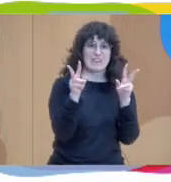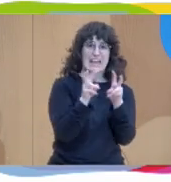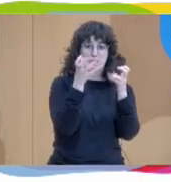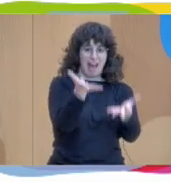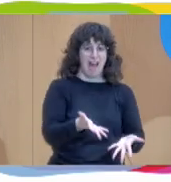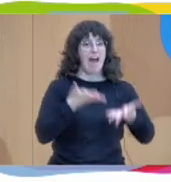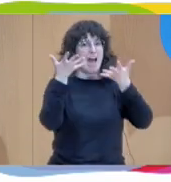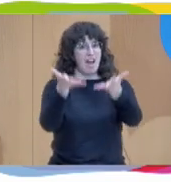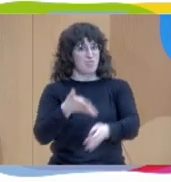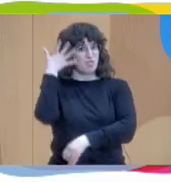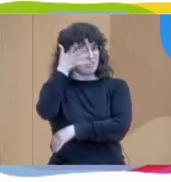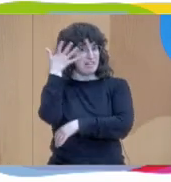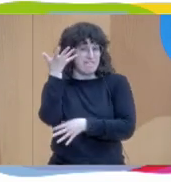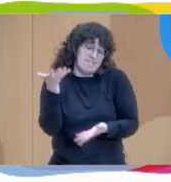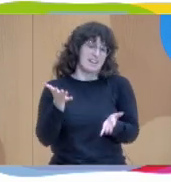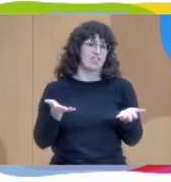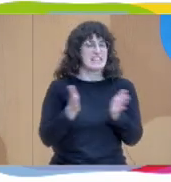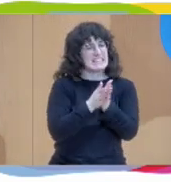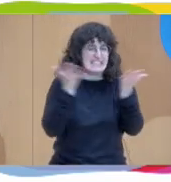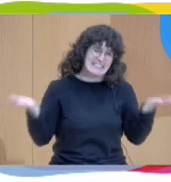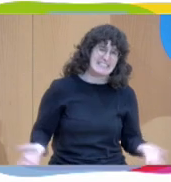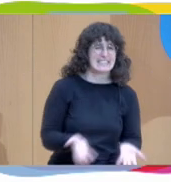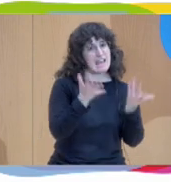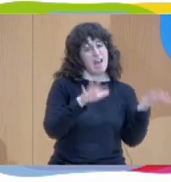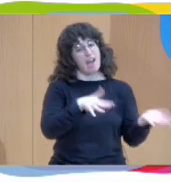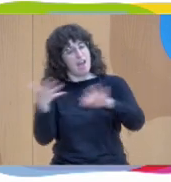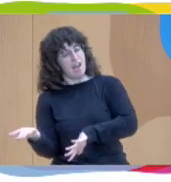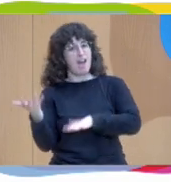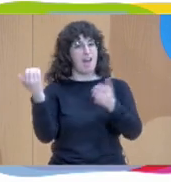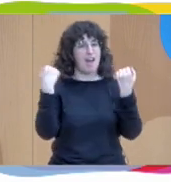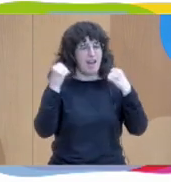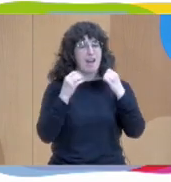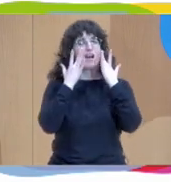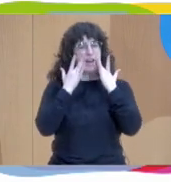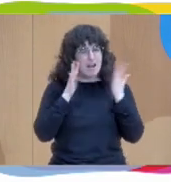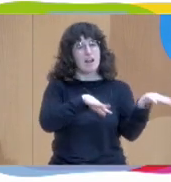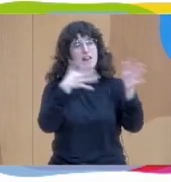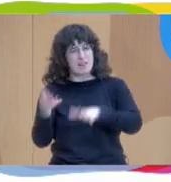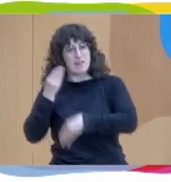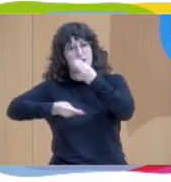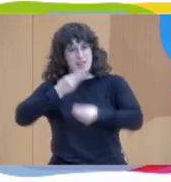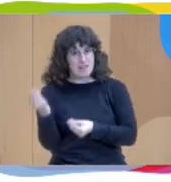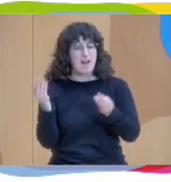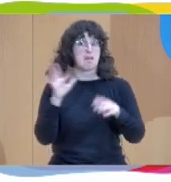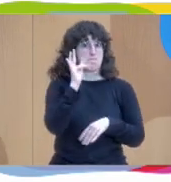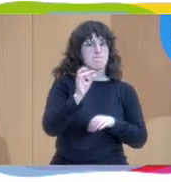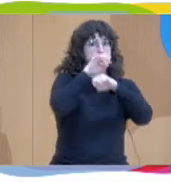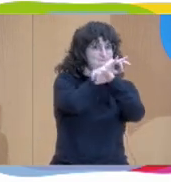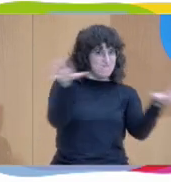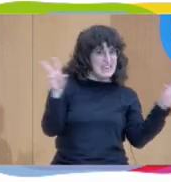animo a ir llevándolo a la práctica lo aprend y a generar más saber y más buenas prácticas entre todos